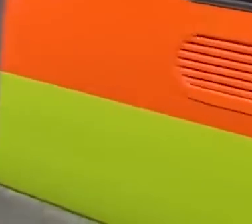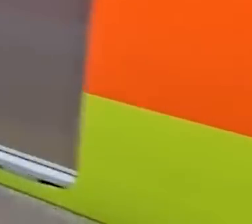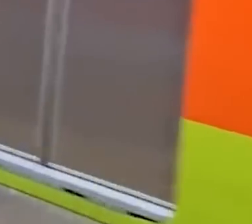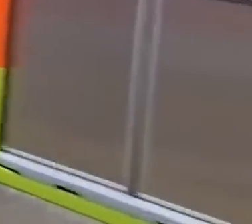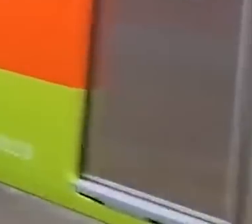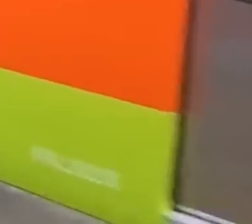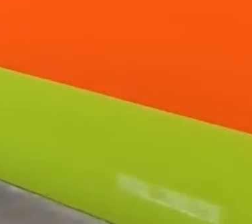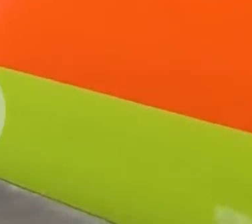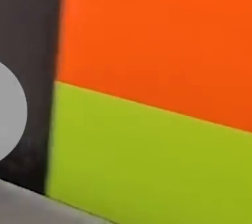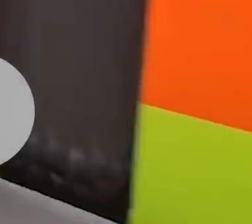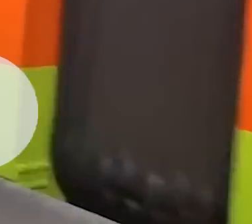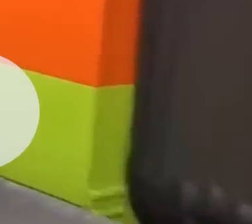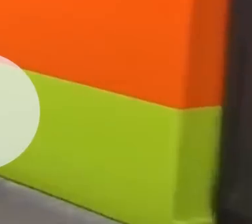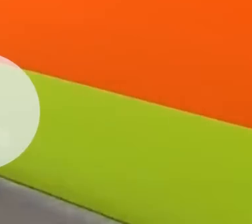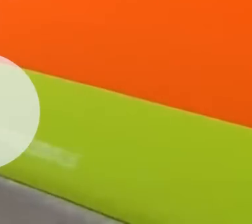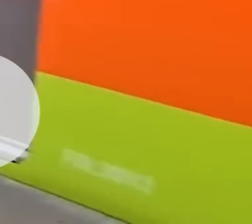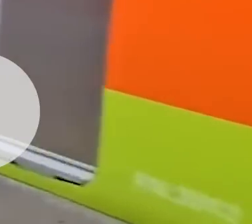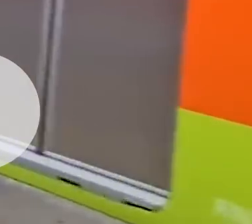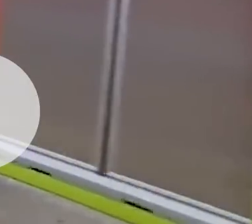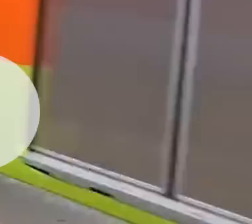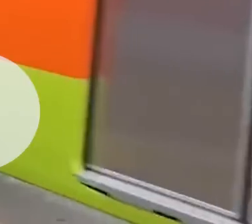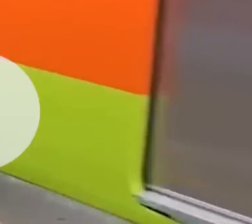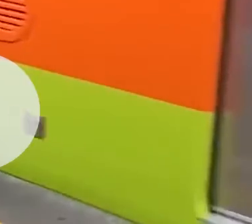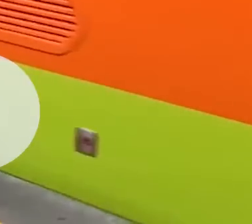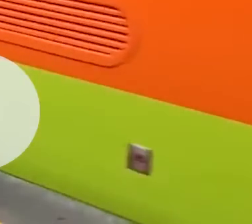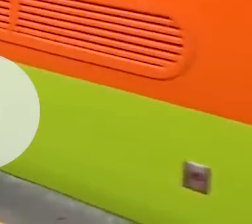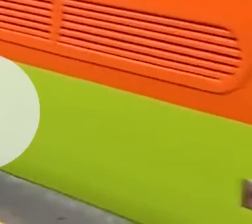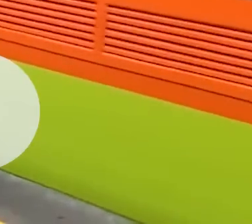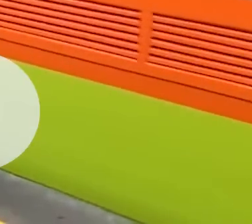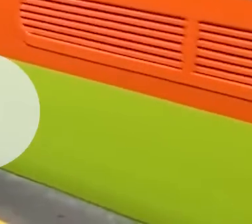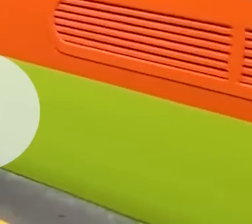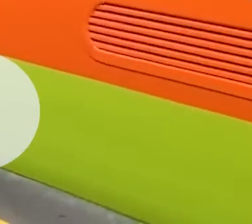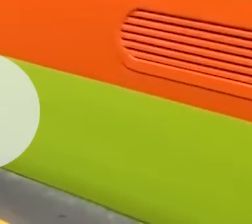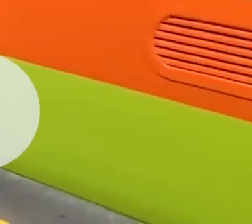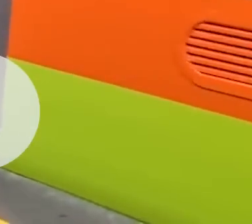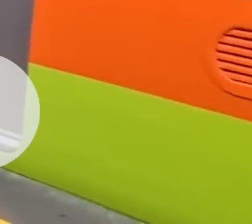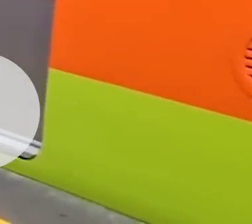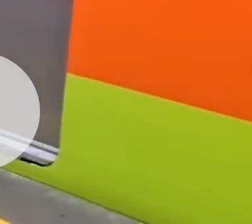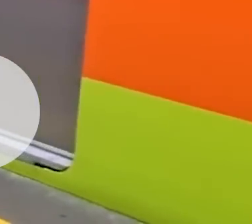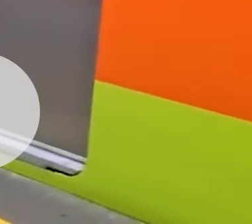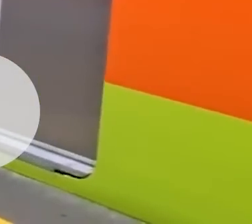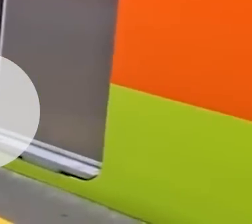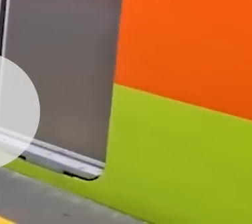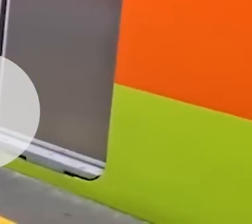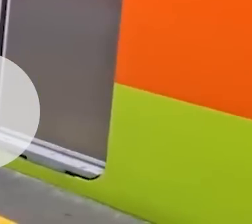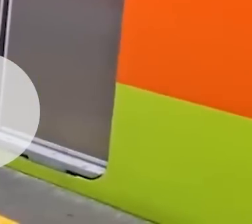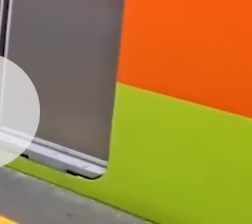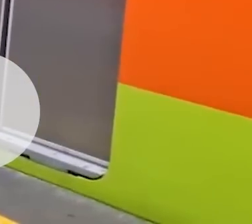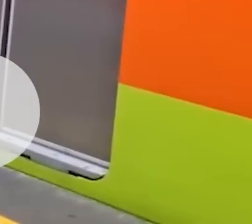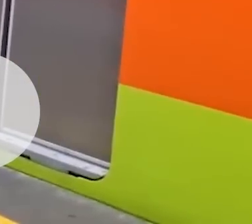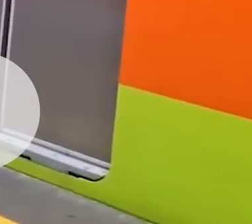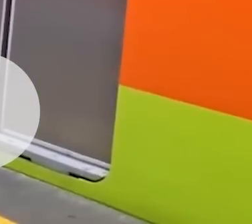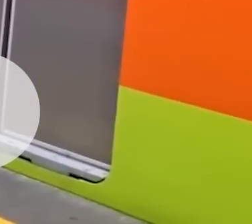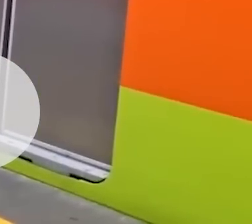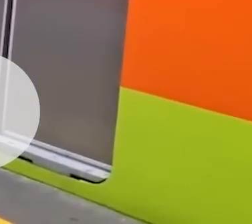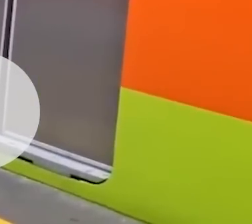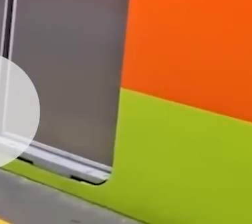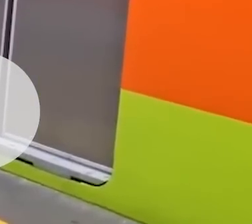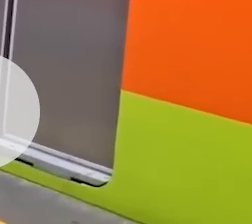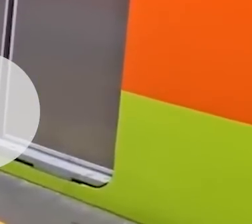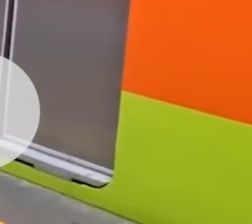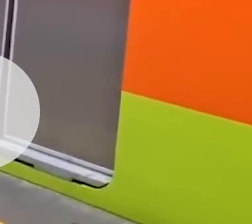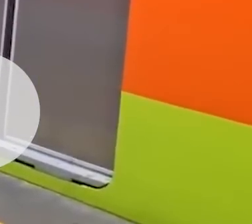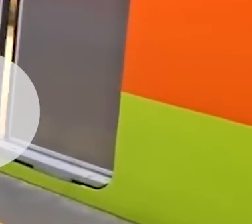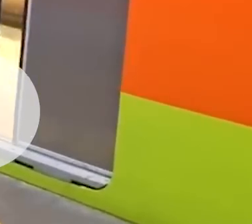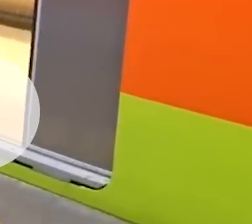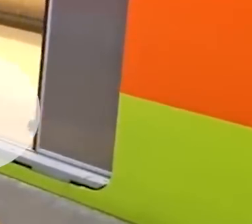disponibles 13 trenes para transportar a 174.000 pasajeros con un tiempo de recorrido de 20 minutos de Mixcoac a Atlalilco correspondiente a